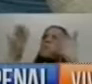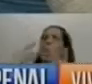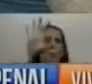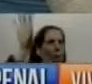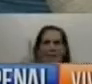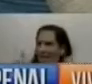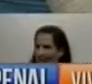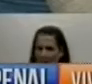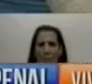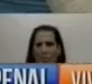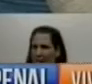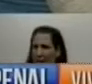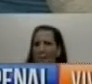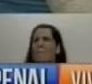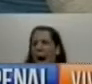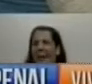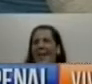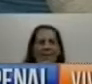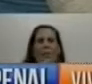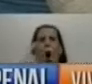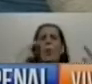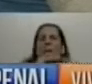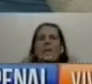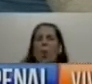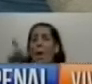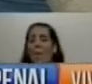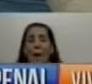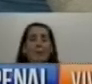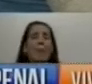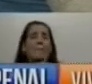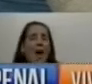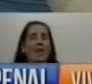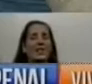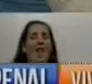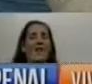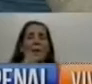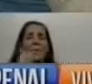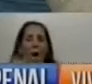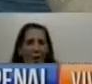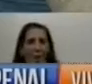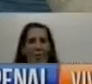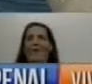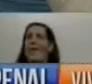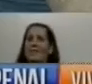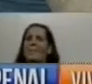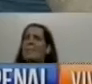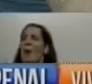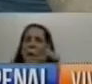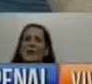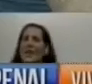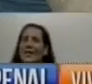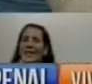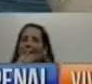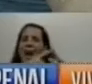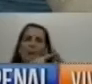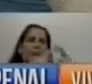simplificar el acceso de las personas a la justicia, de tratar de que se investiguen, se juzguen y se castiguen